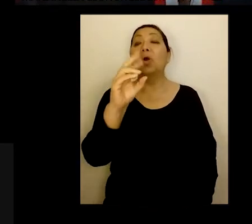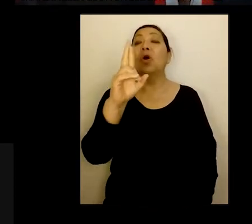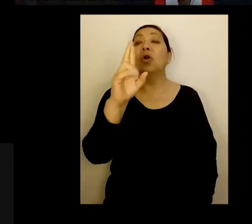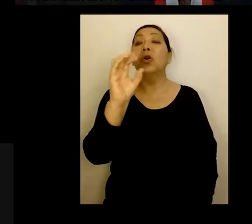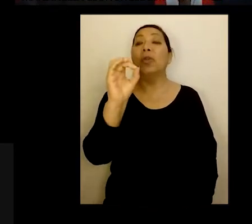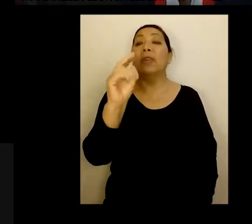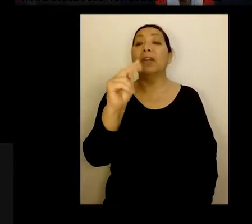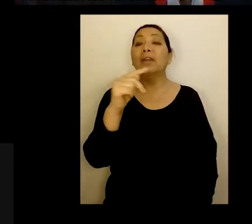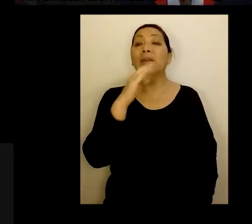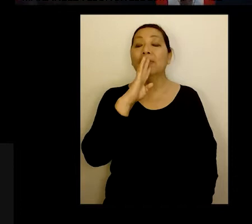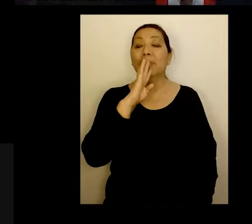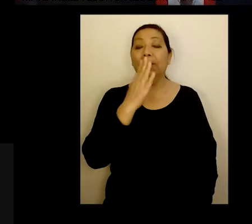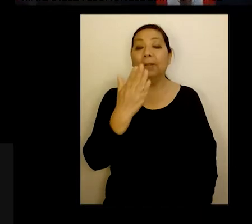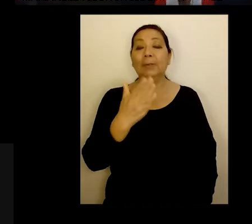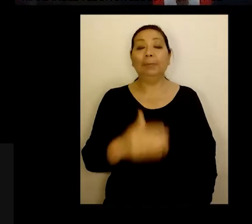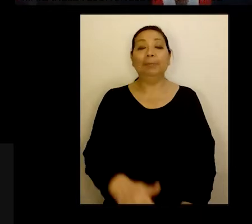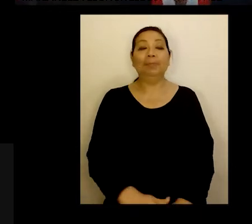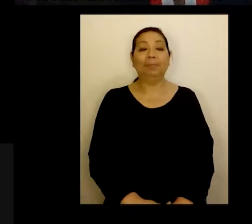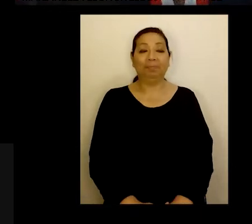palabra.